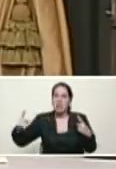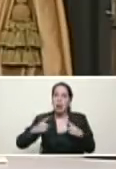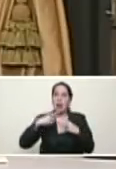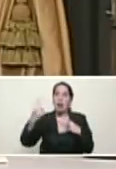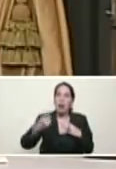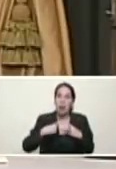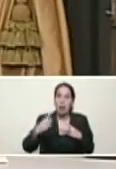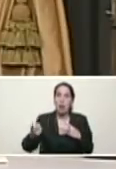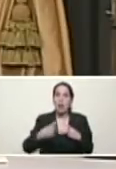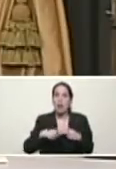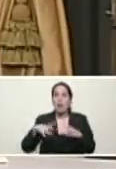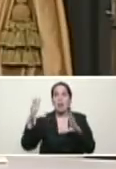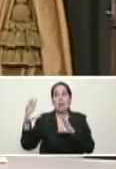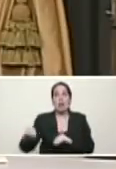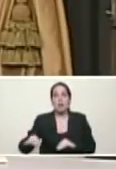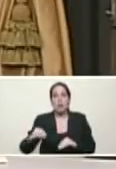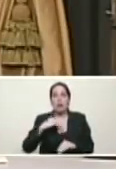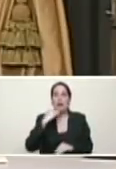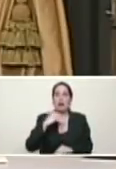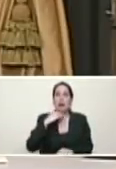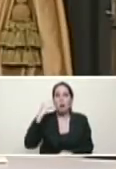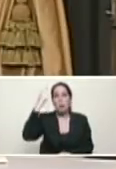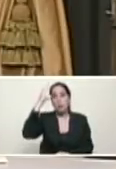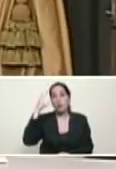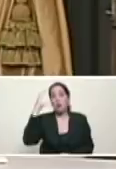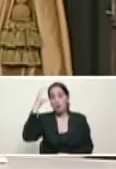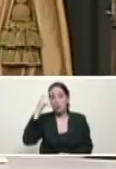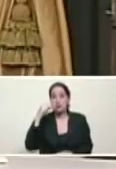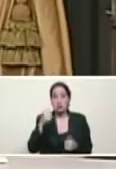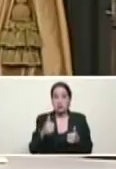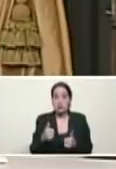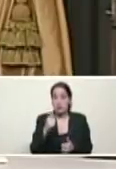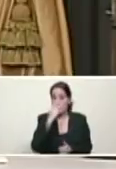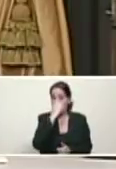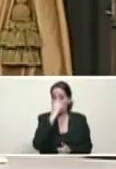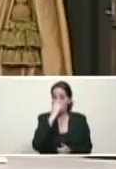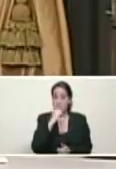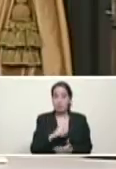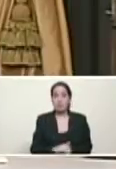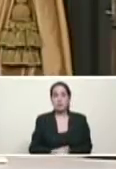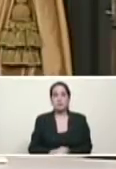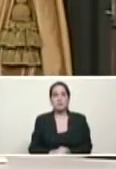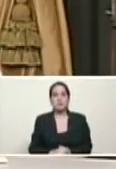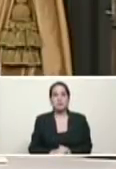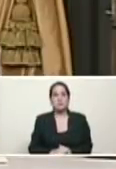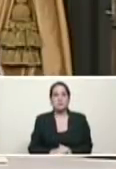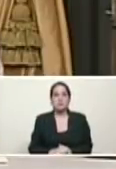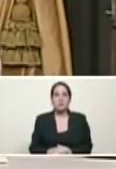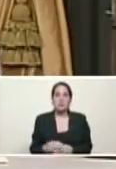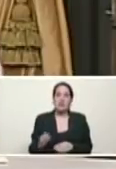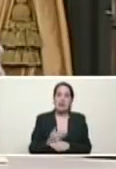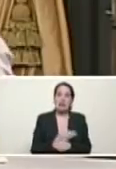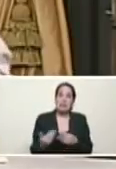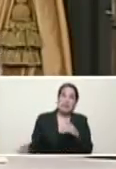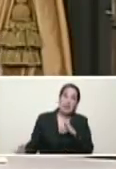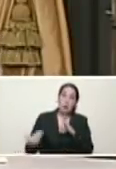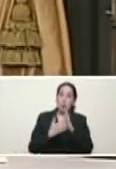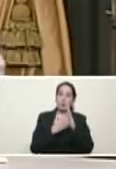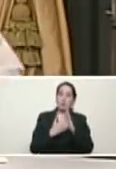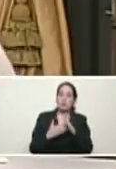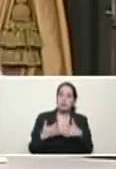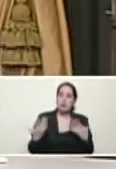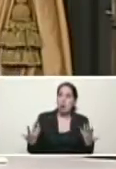lo ha asumido con plena conciencia, conciencia superior de que fuimos sometidos a un ataque. Ya